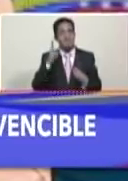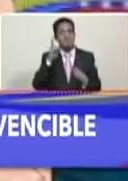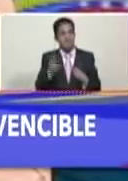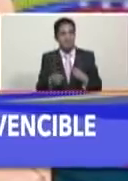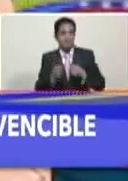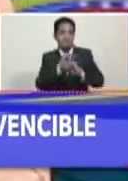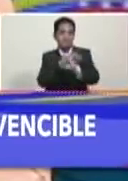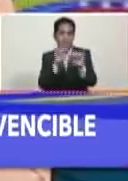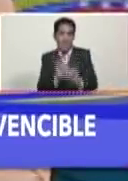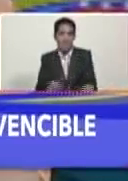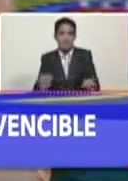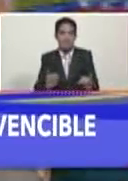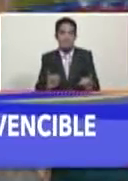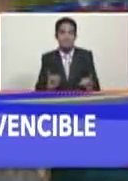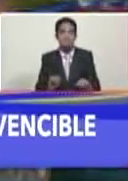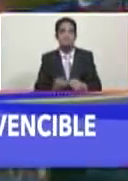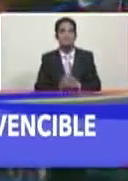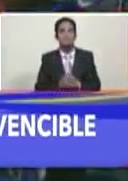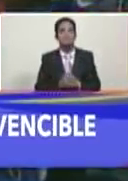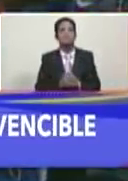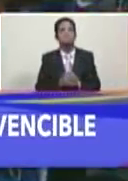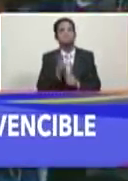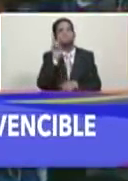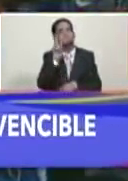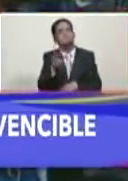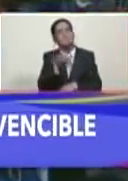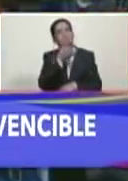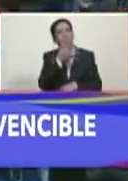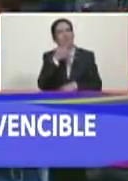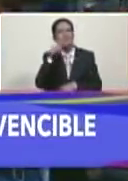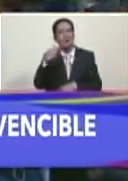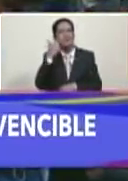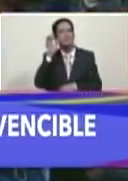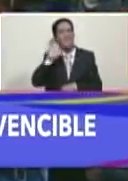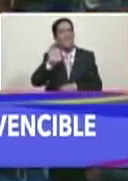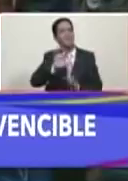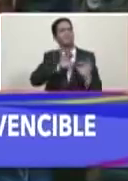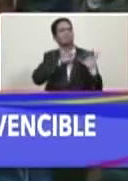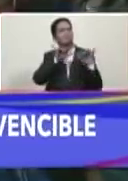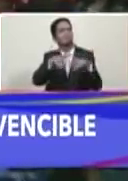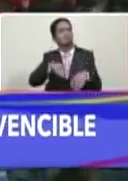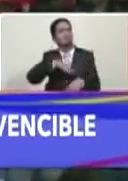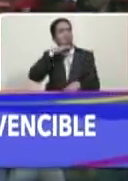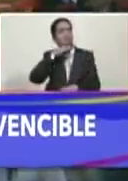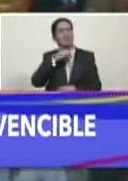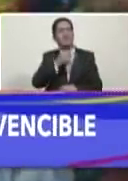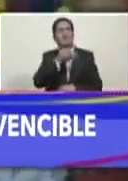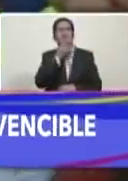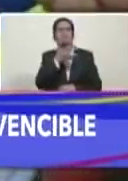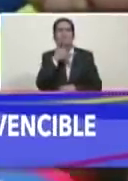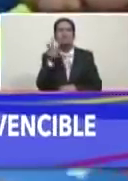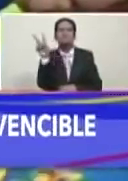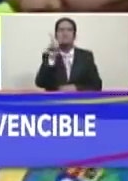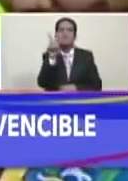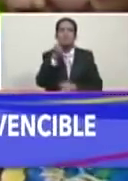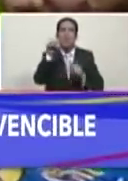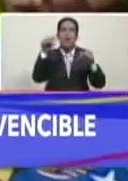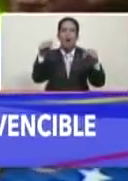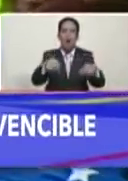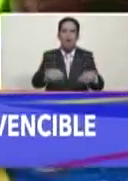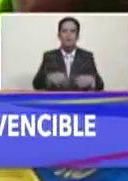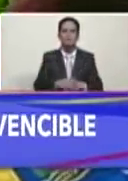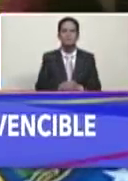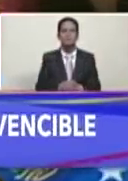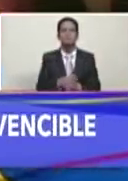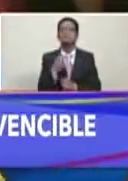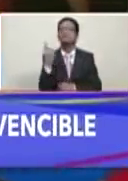felicidad. Cada espacio. Miren qué hermosa está la ciudad de Caracas hoy. Qué hermosa está Venezuela hoy. No solo